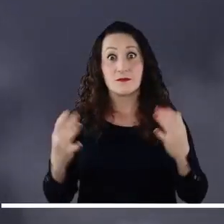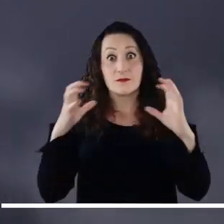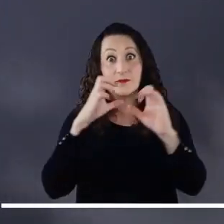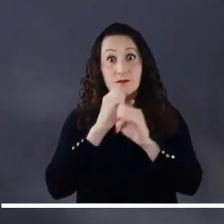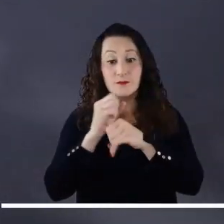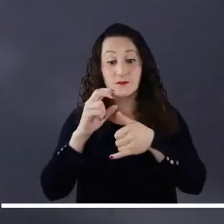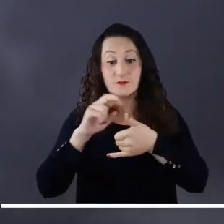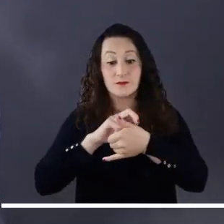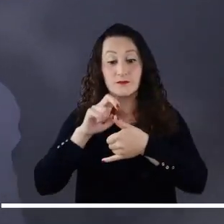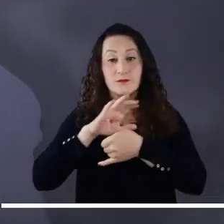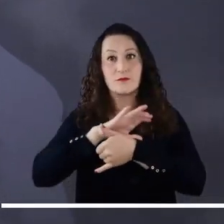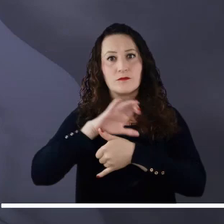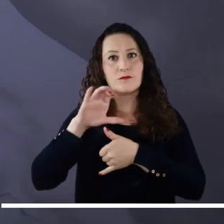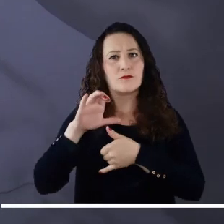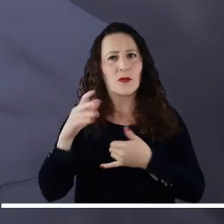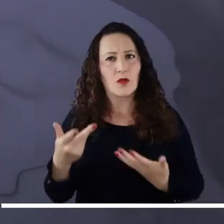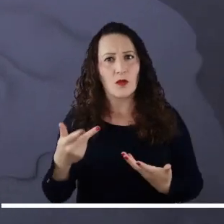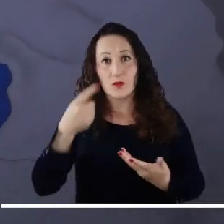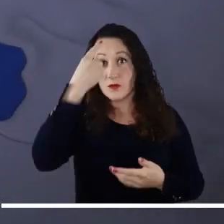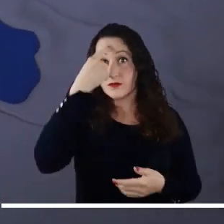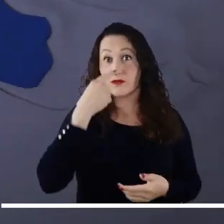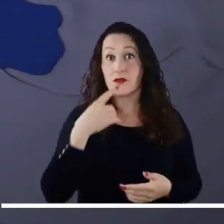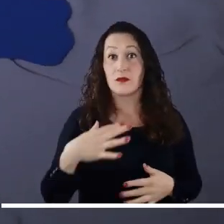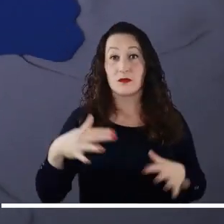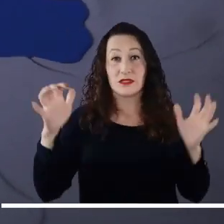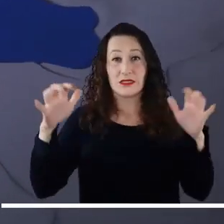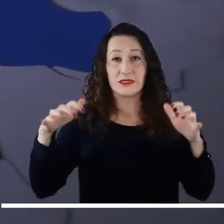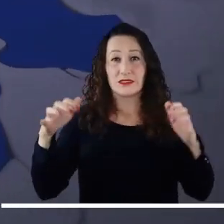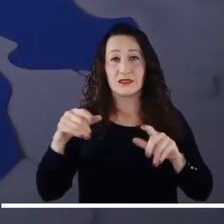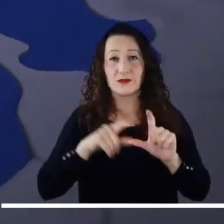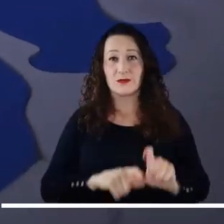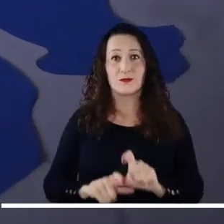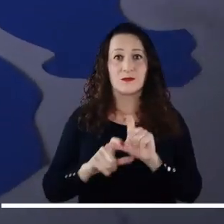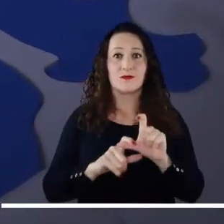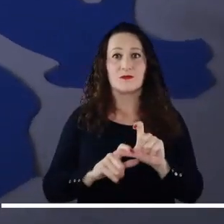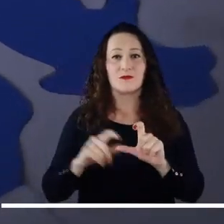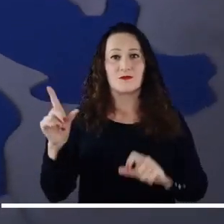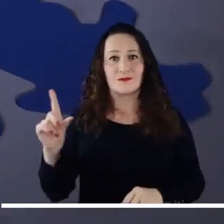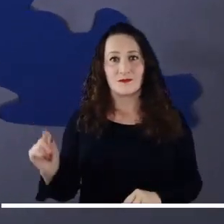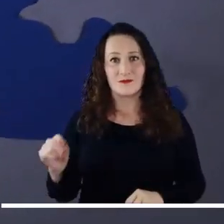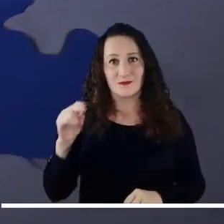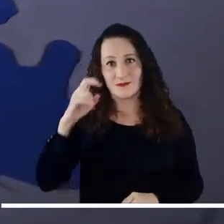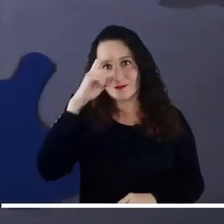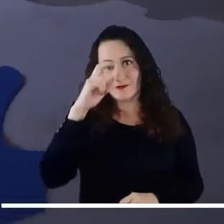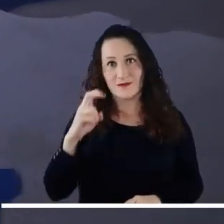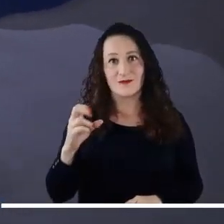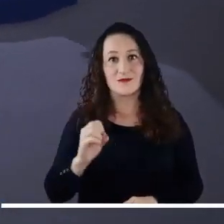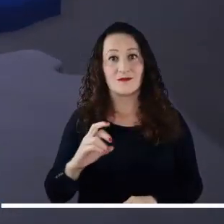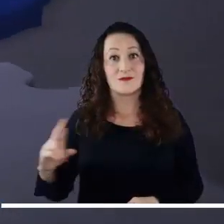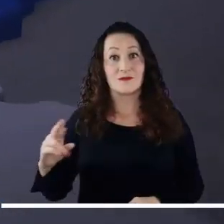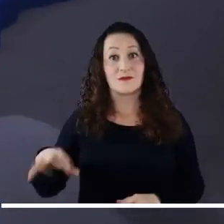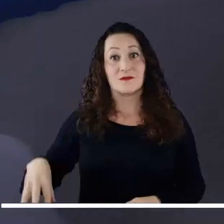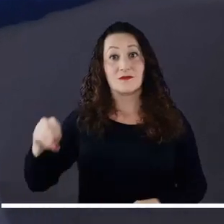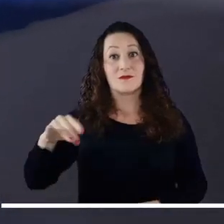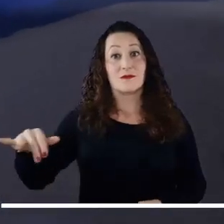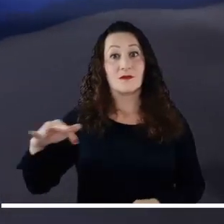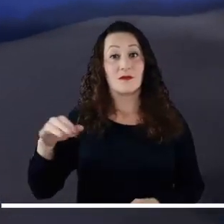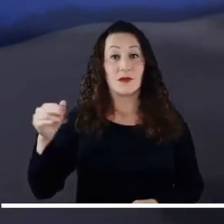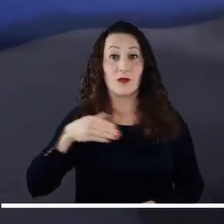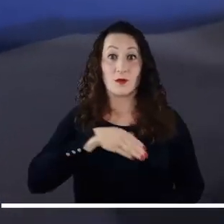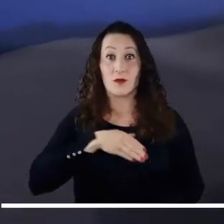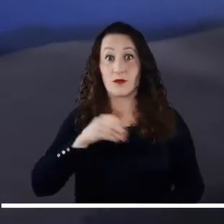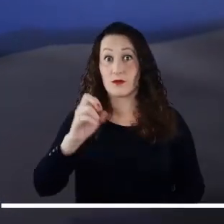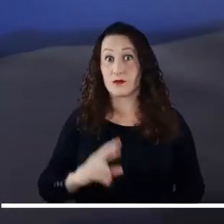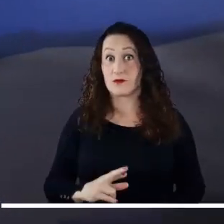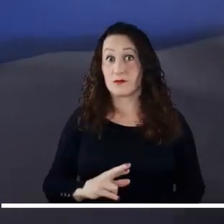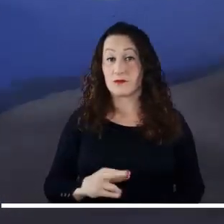La noche en el norte del país llegará acompañada de precipitaciones en la Sierra Nevada de Santa Marta, La Guajira, norte de Cesar, oriente de Magdalena